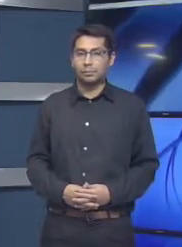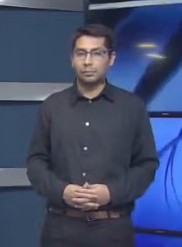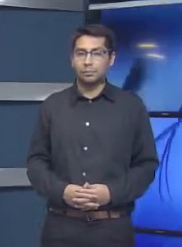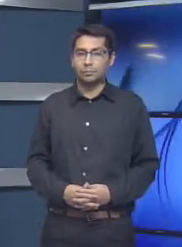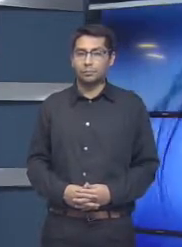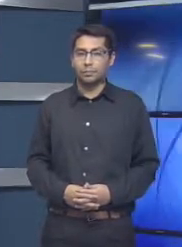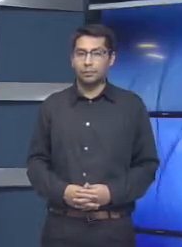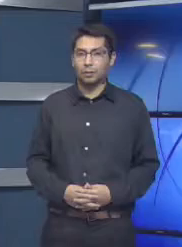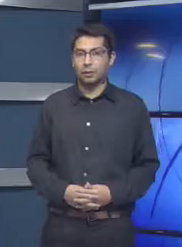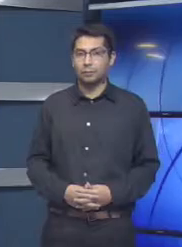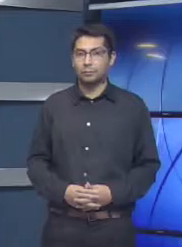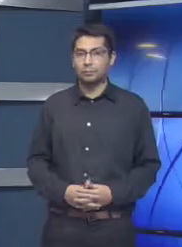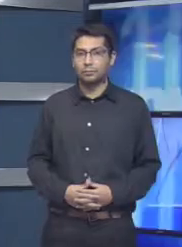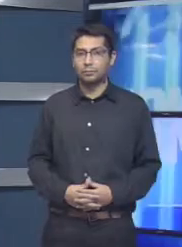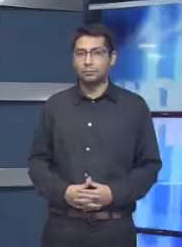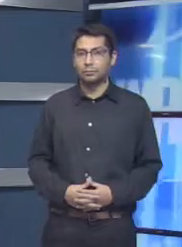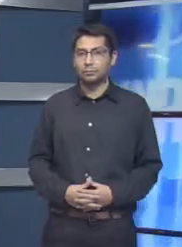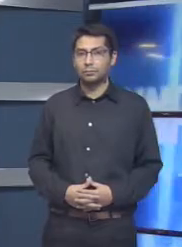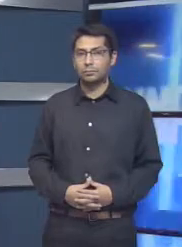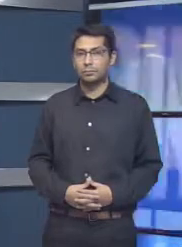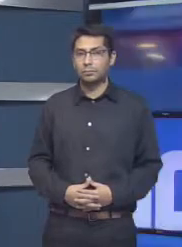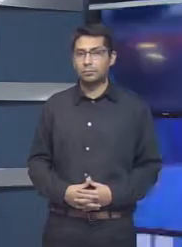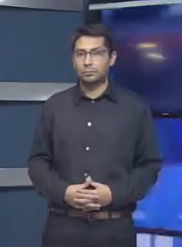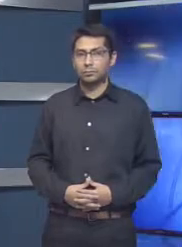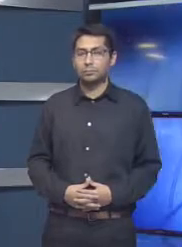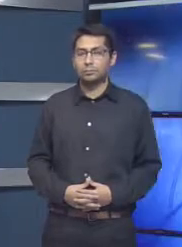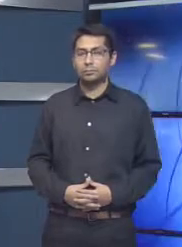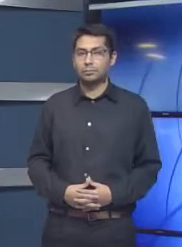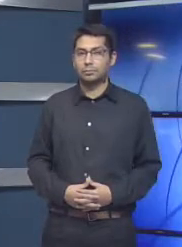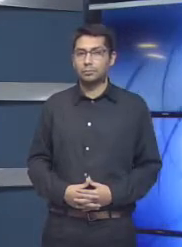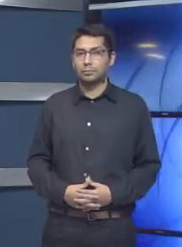de la compra, ¿no? Claro. ¿En qué tiempo va a estar?